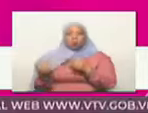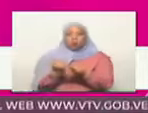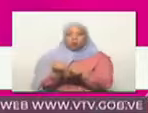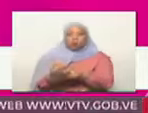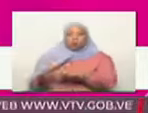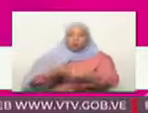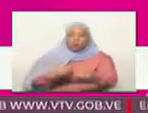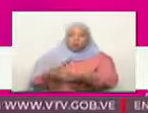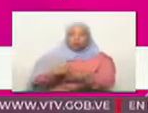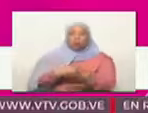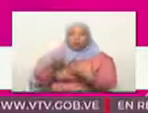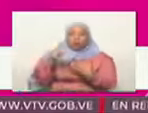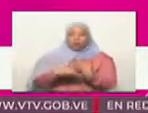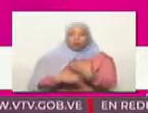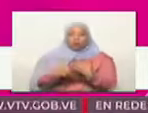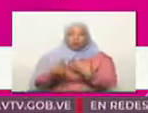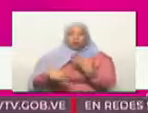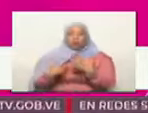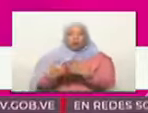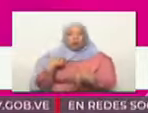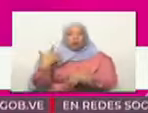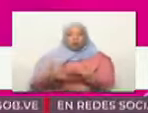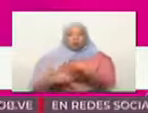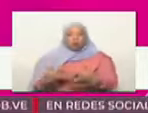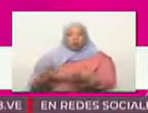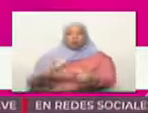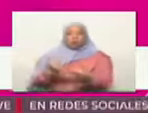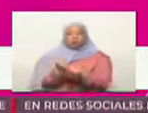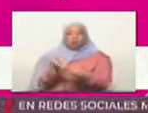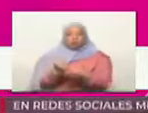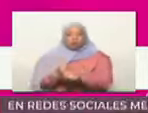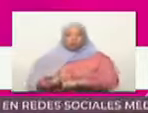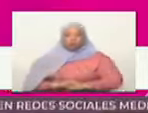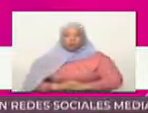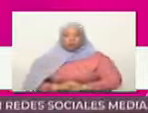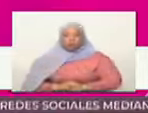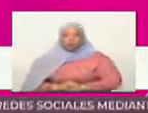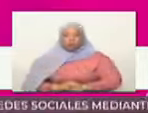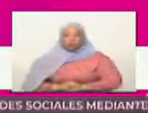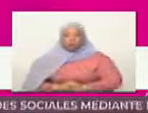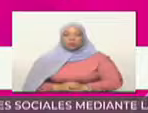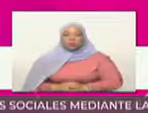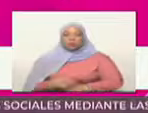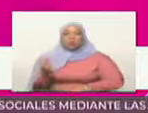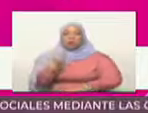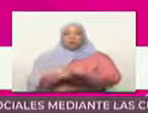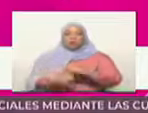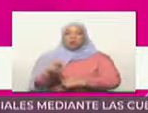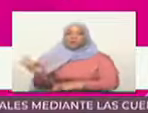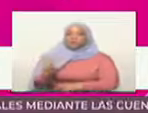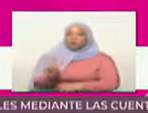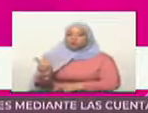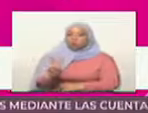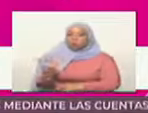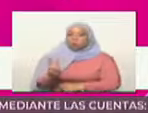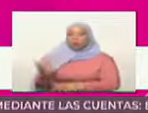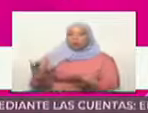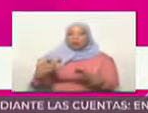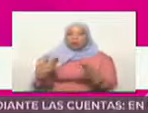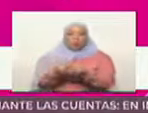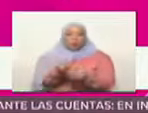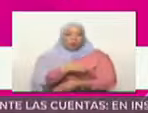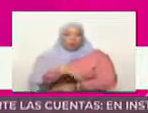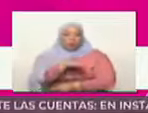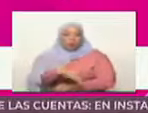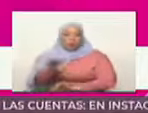coordinados, planificados de los comanditos criminales y la sociedad venezolana con sus